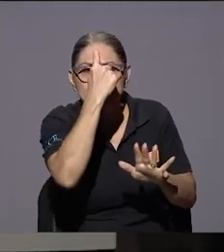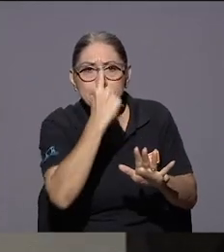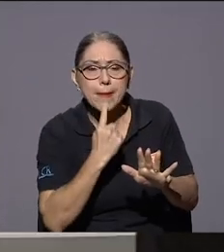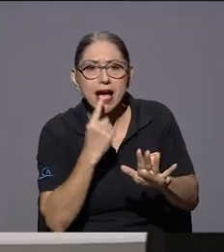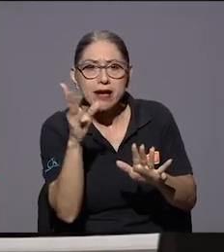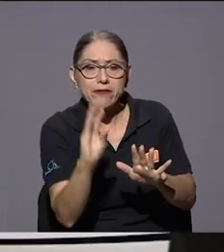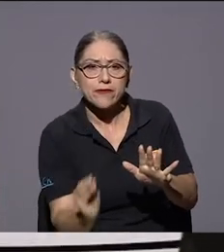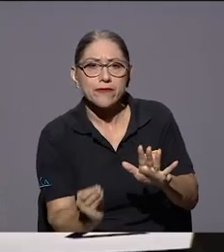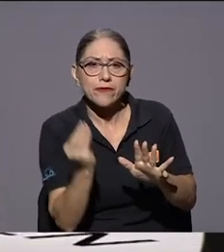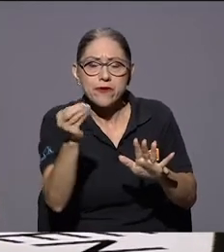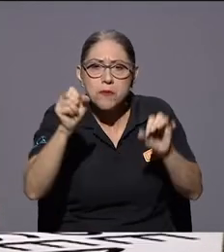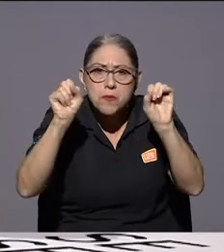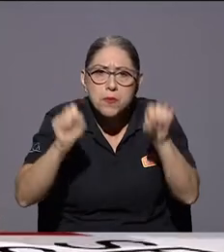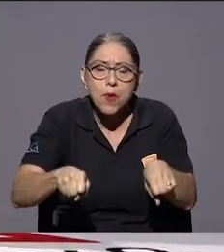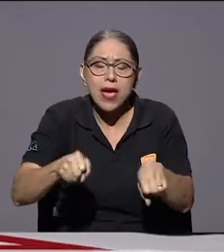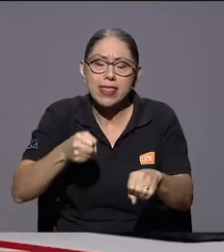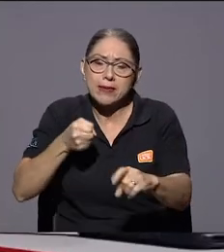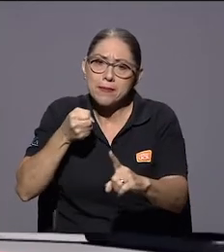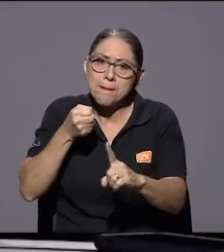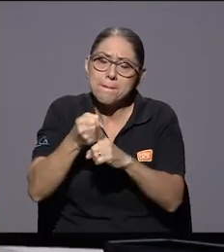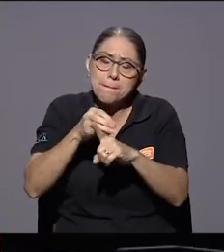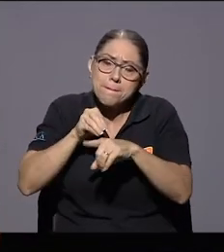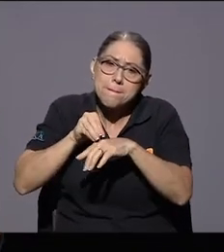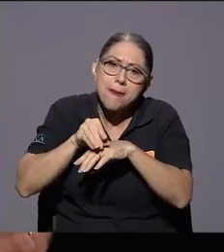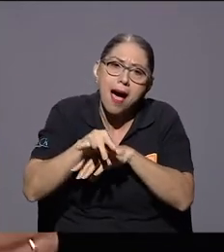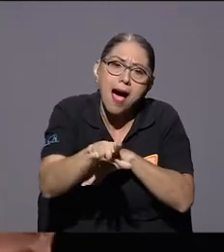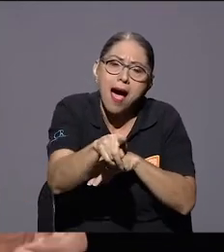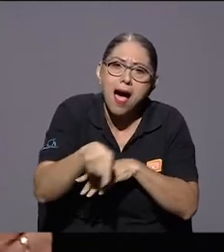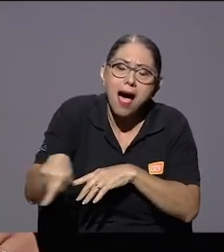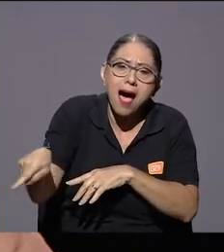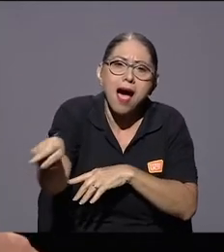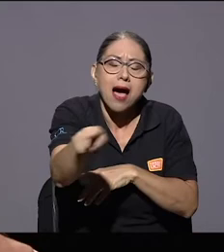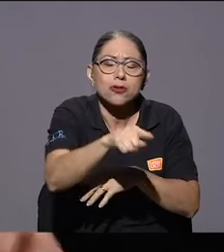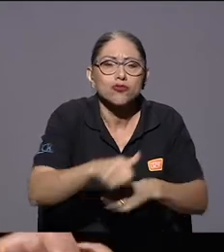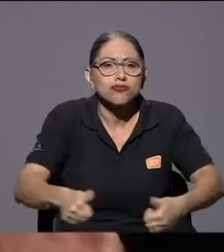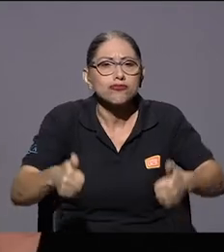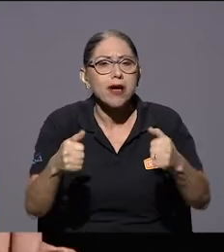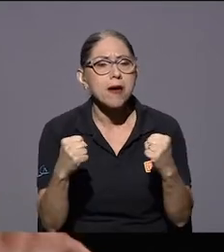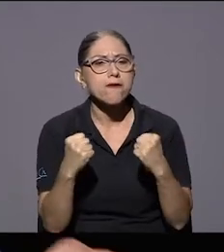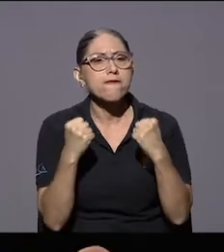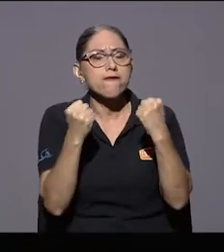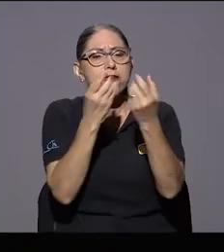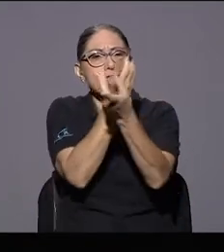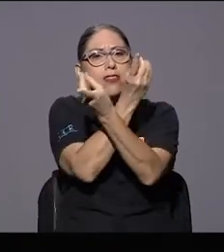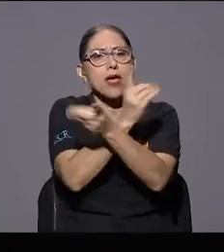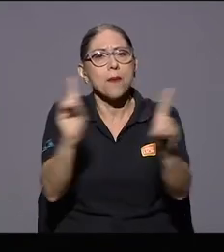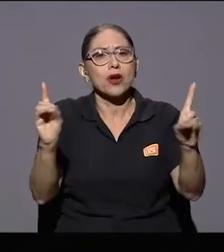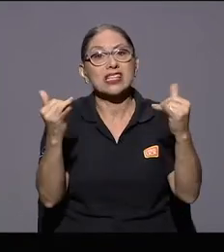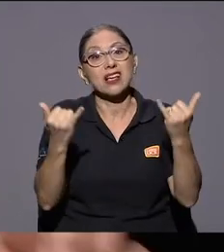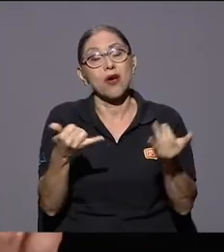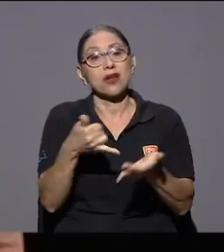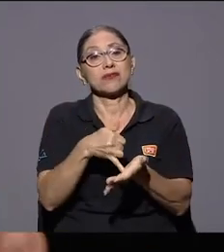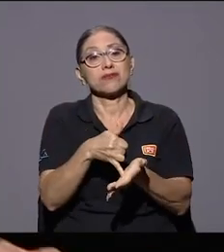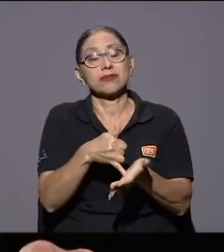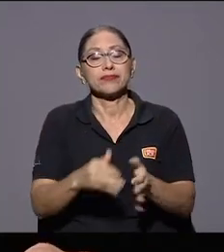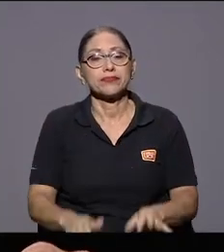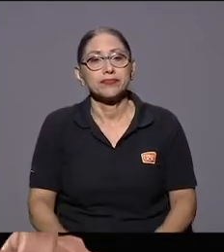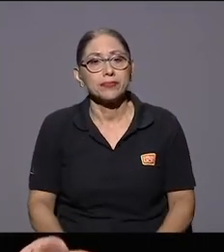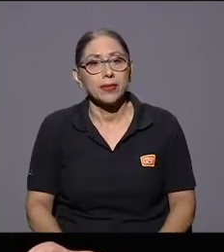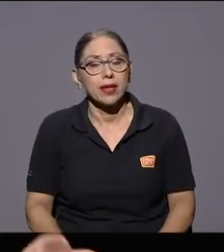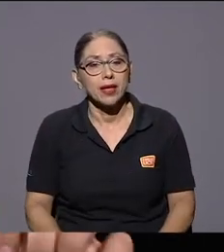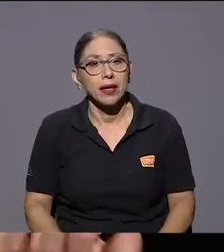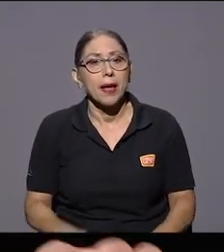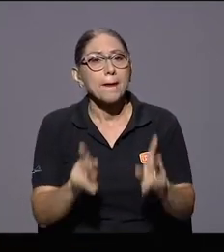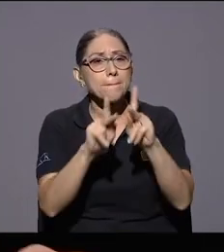podrían tener un gran impacto en hacer más potable nuestra democracia, que anda de capa caída. Los